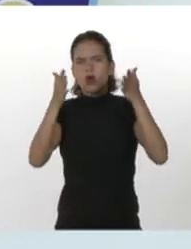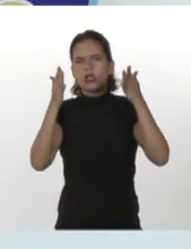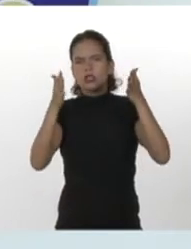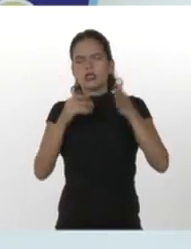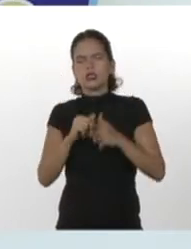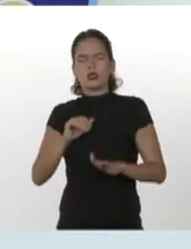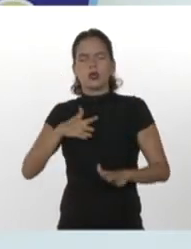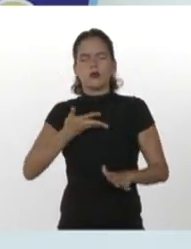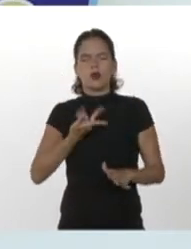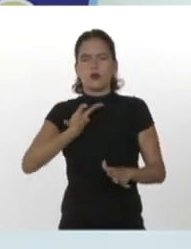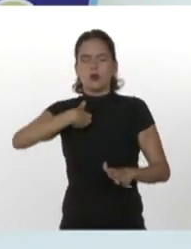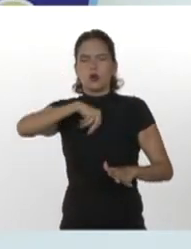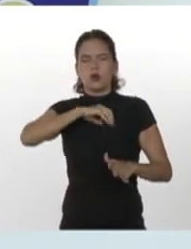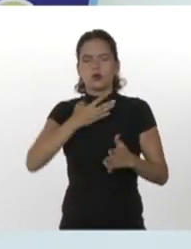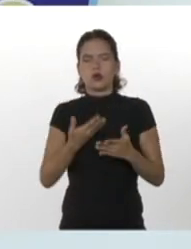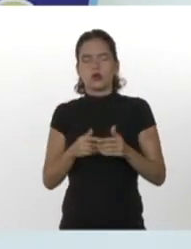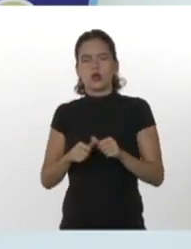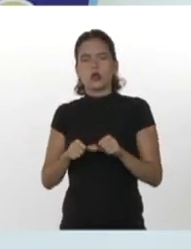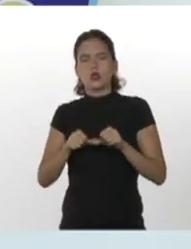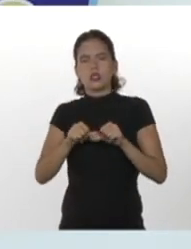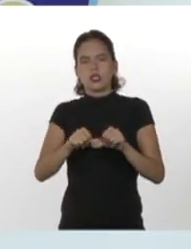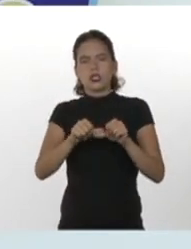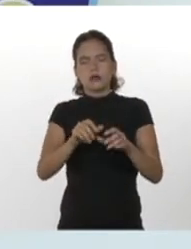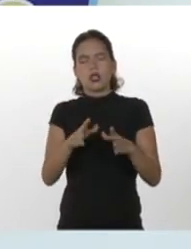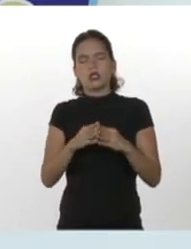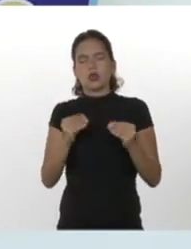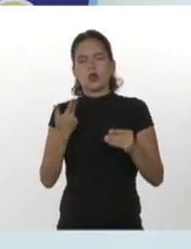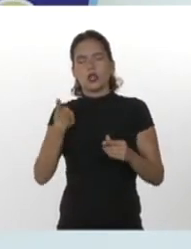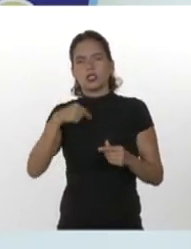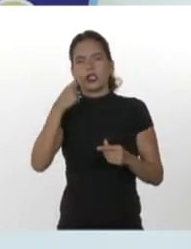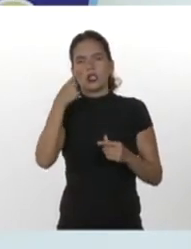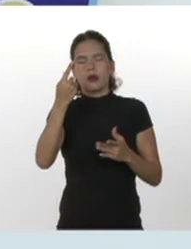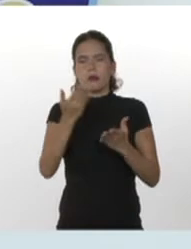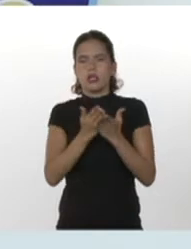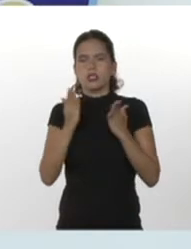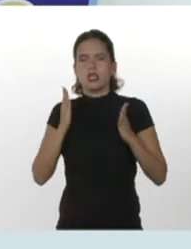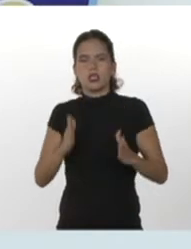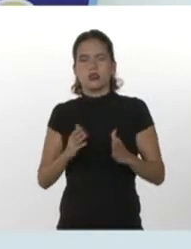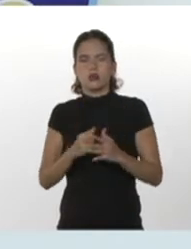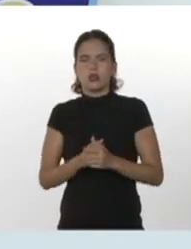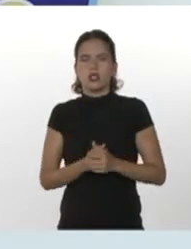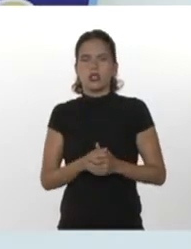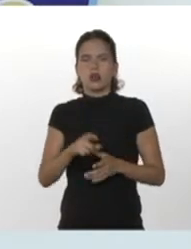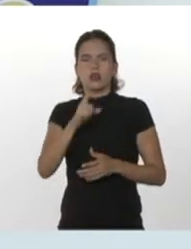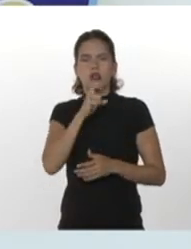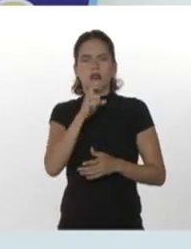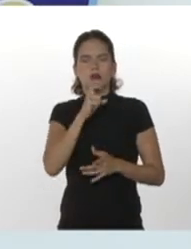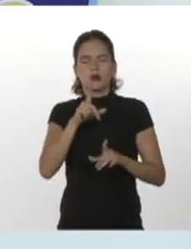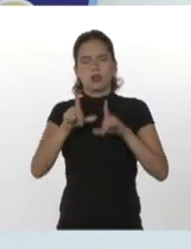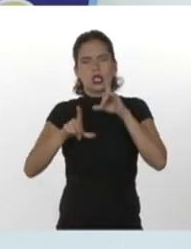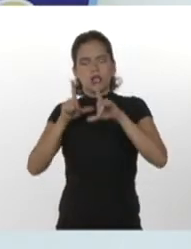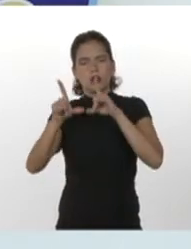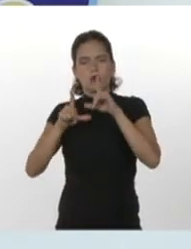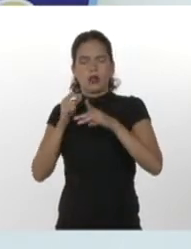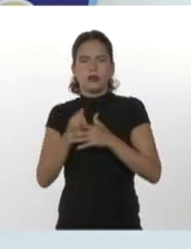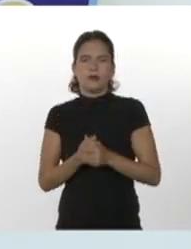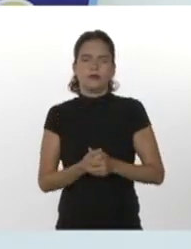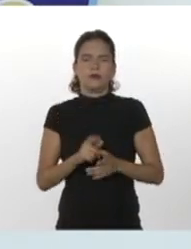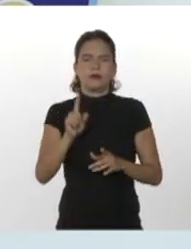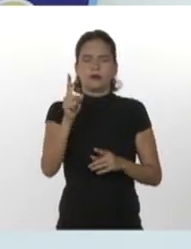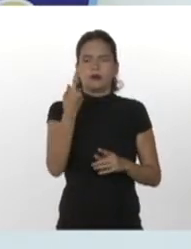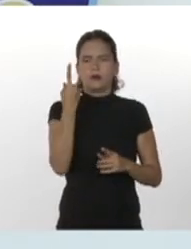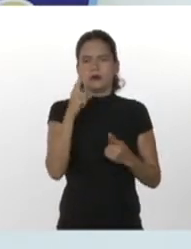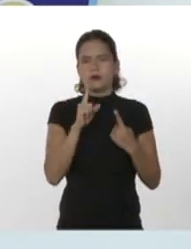orientaciones podemos nosotros seguir para todo lo que se refiere a ese estudiante con alguna dificultad en el lenguaje. En